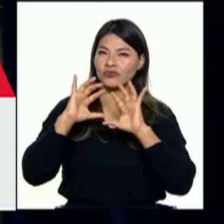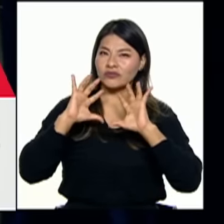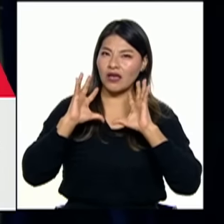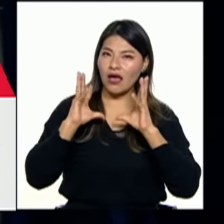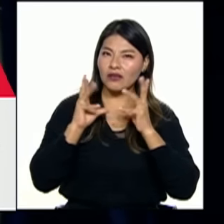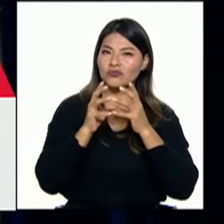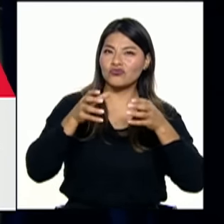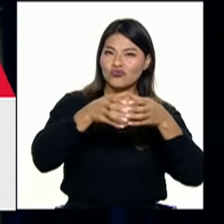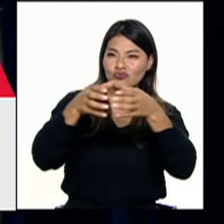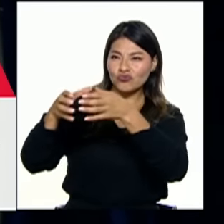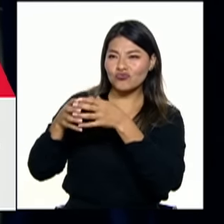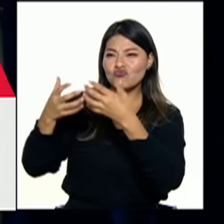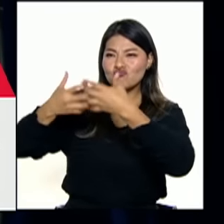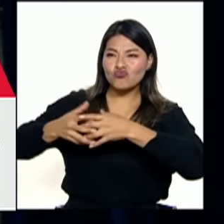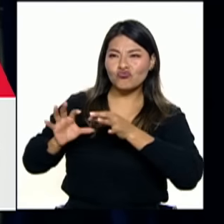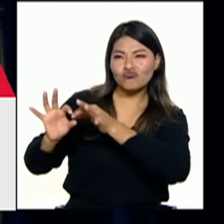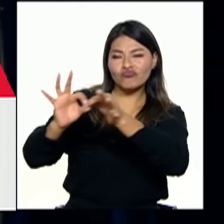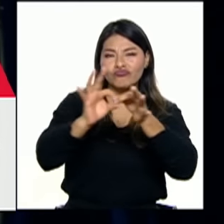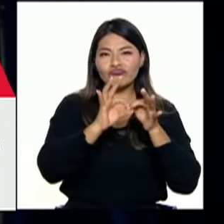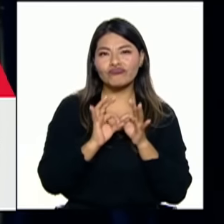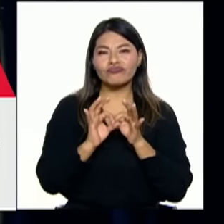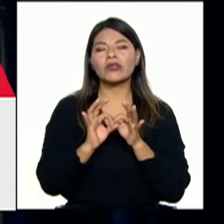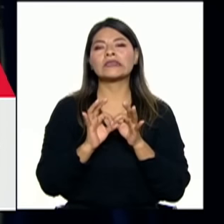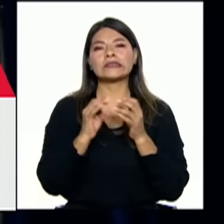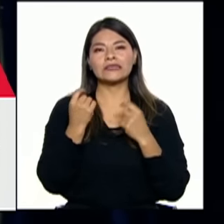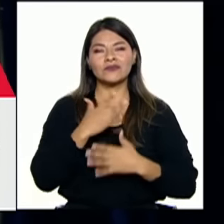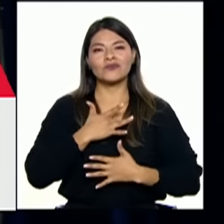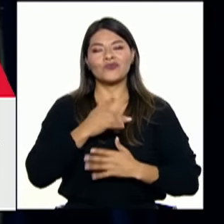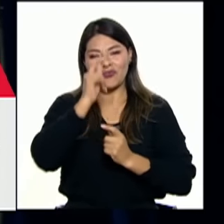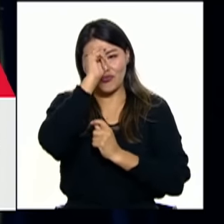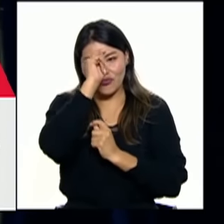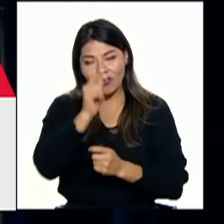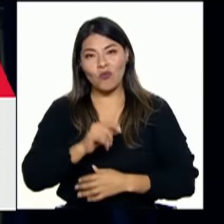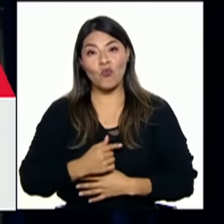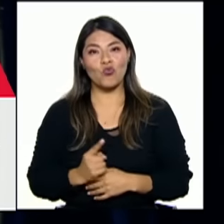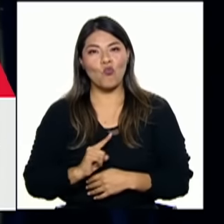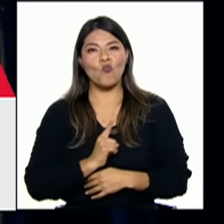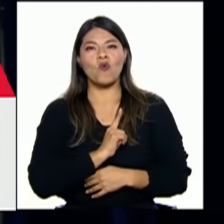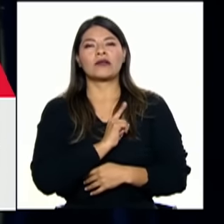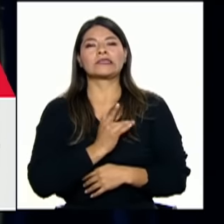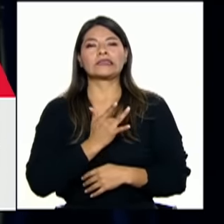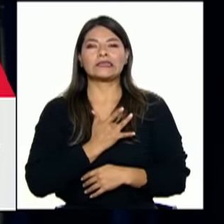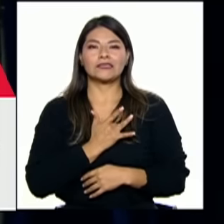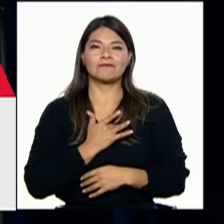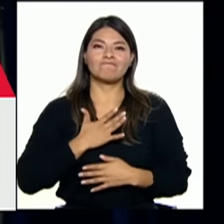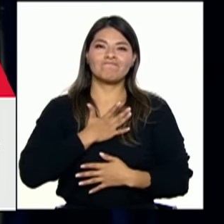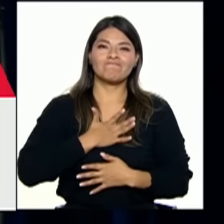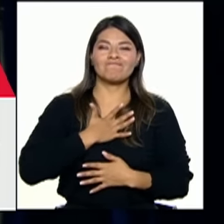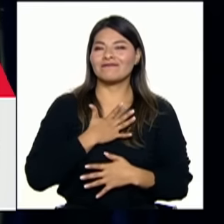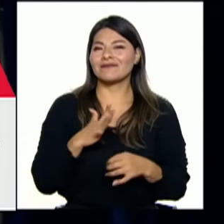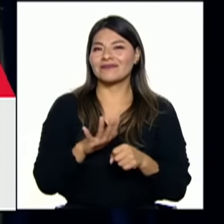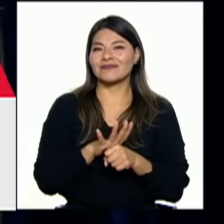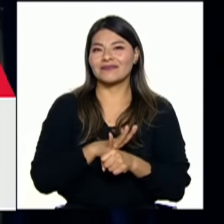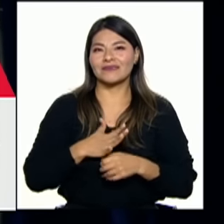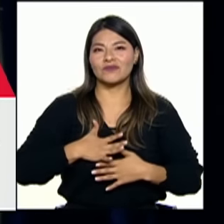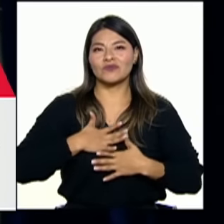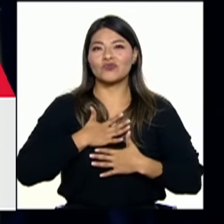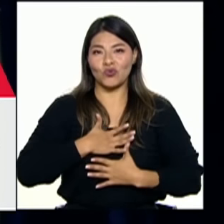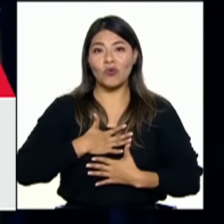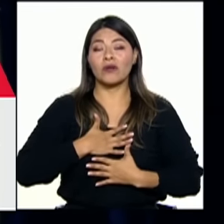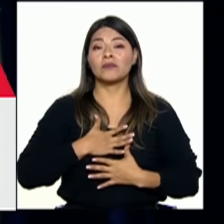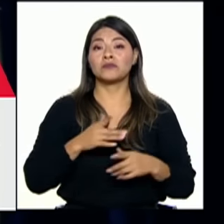de Industrias es un honor, un orgullo y motivo de profunda satisfacción. La